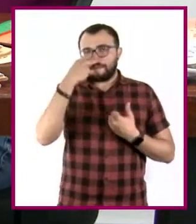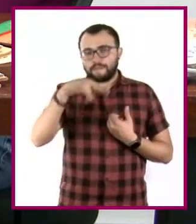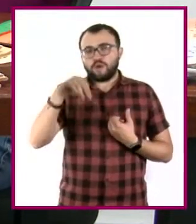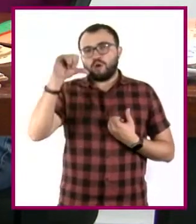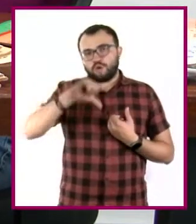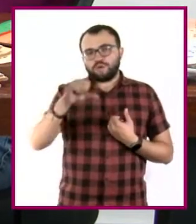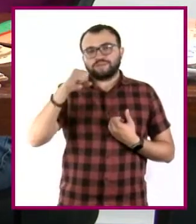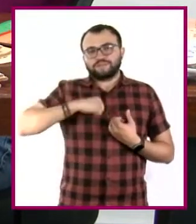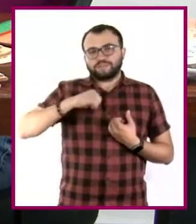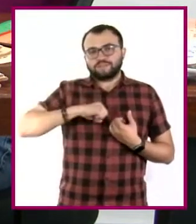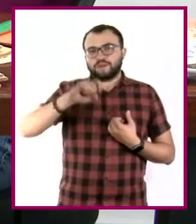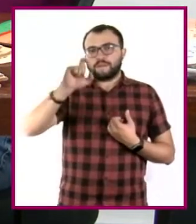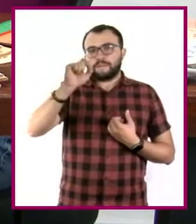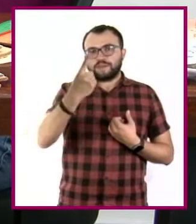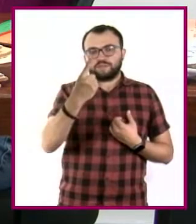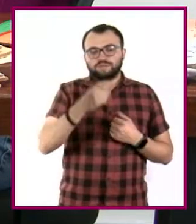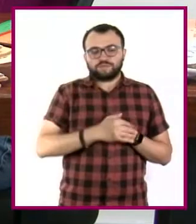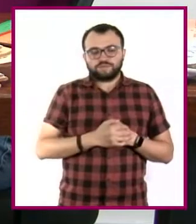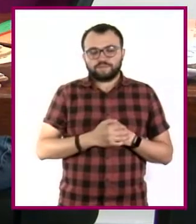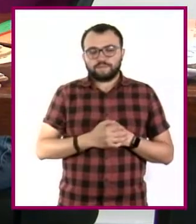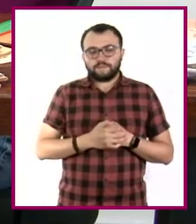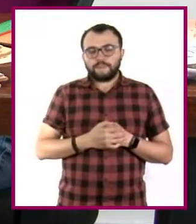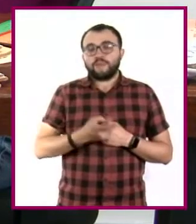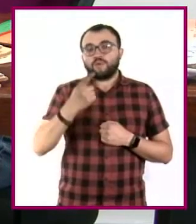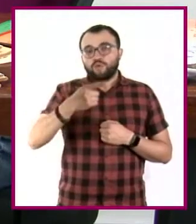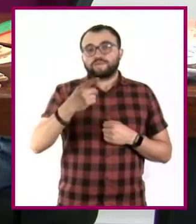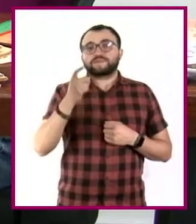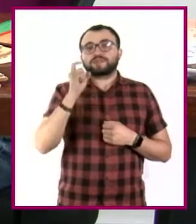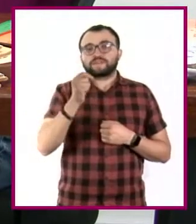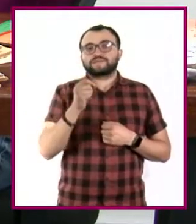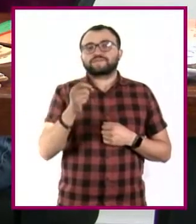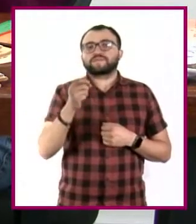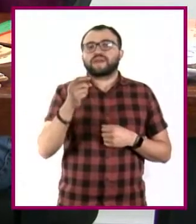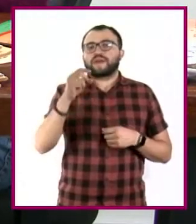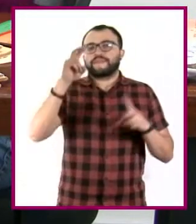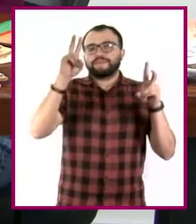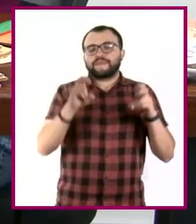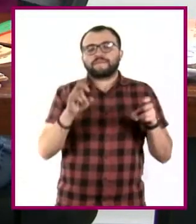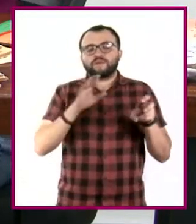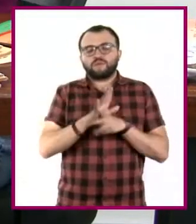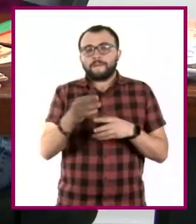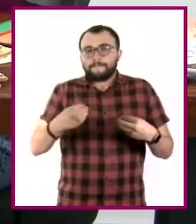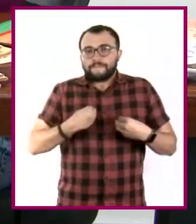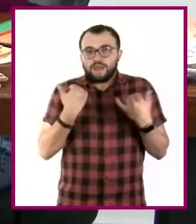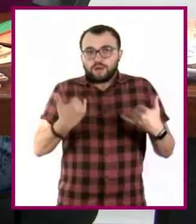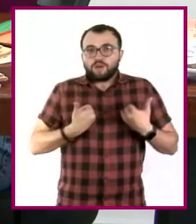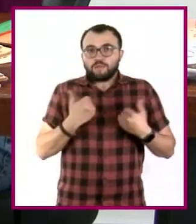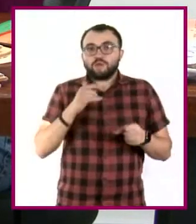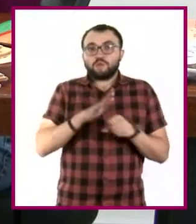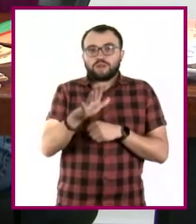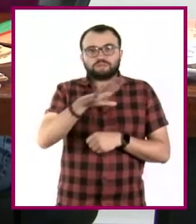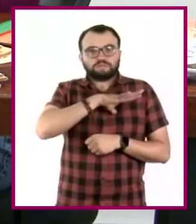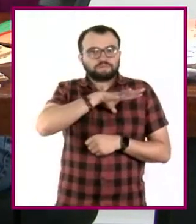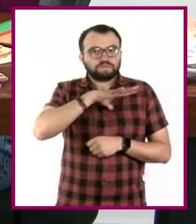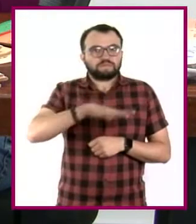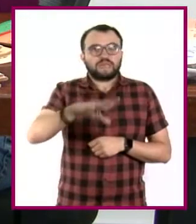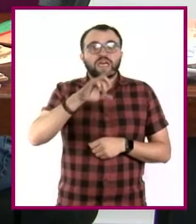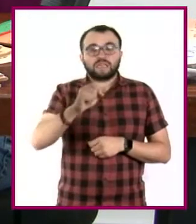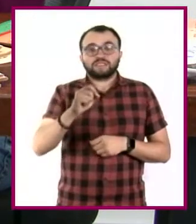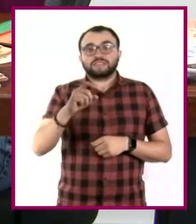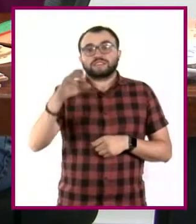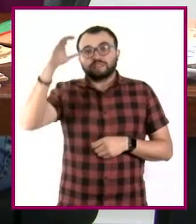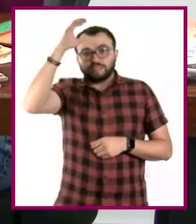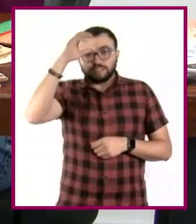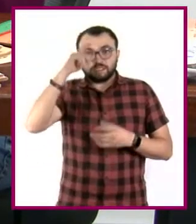XXI? En esta ocasión abordaremos historias de la vida de jóvenes que han destacado en algún campo de la ciencia, la tecnología y la